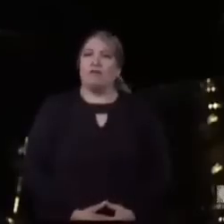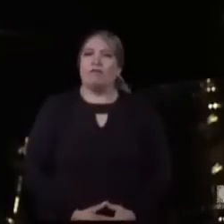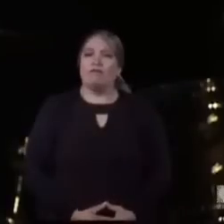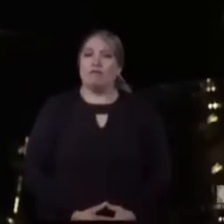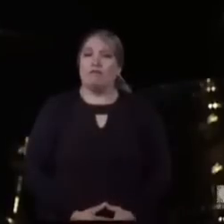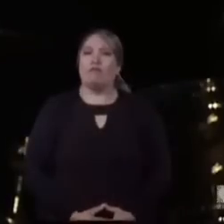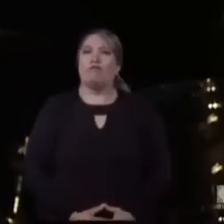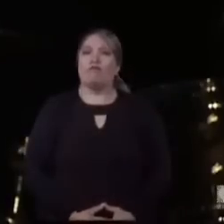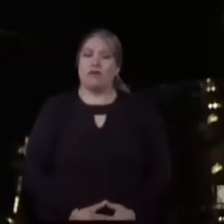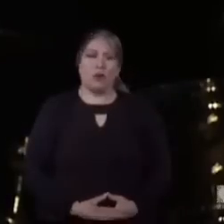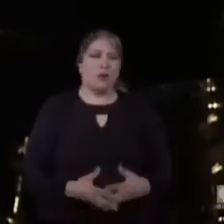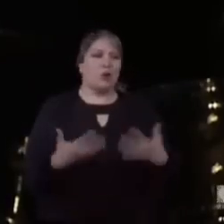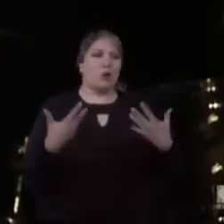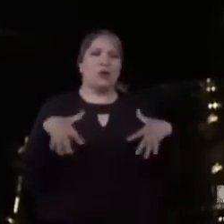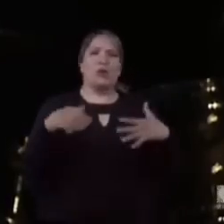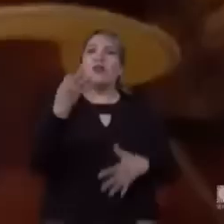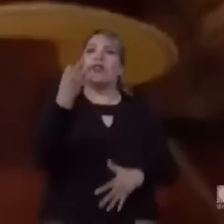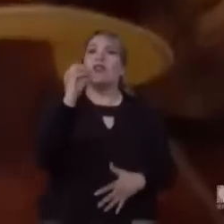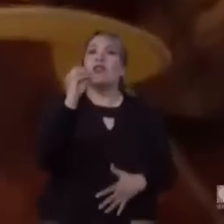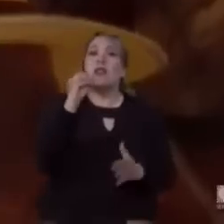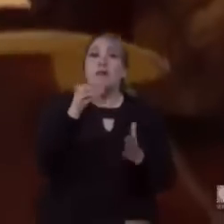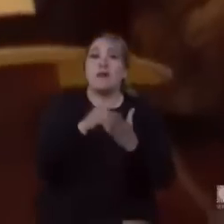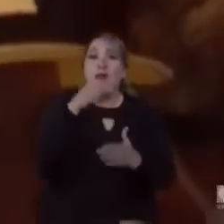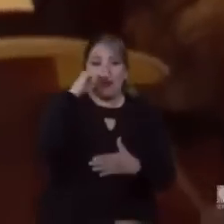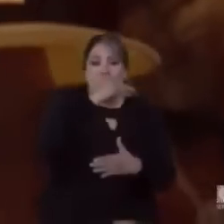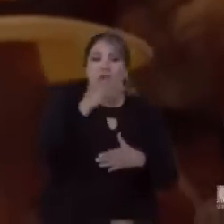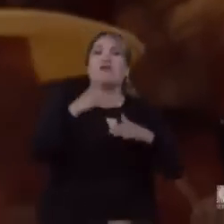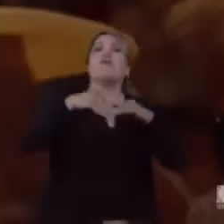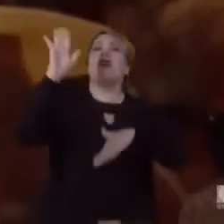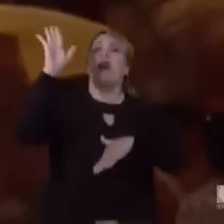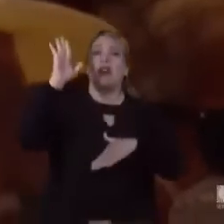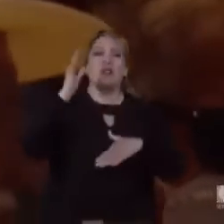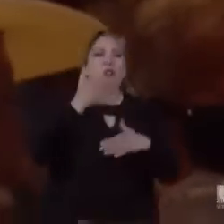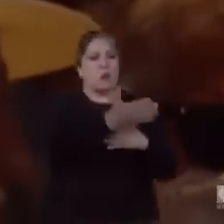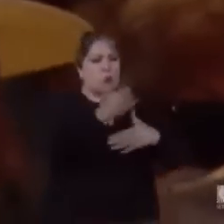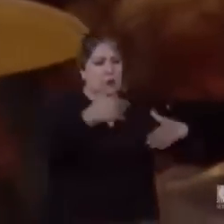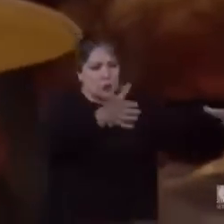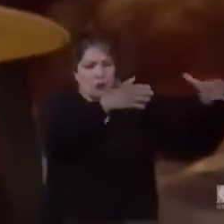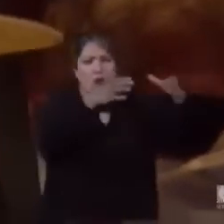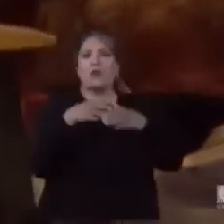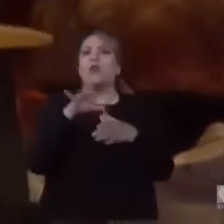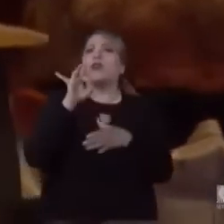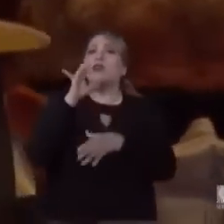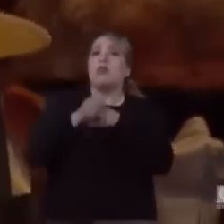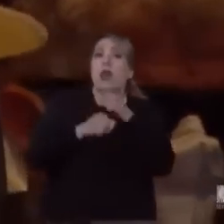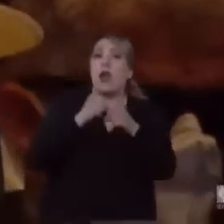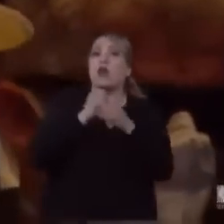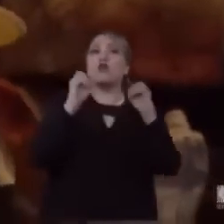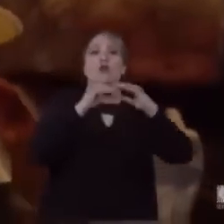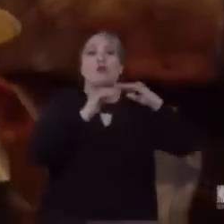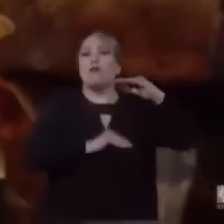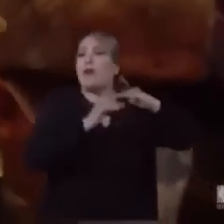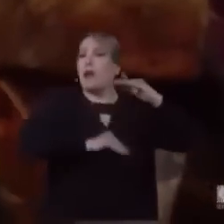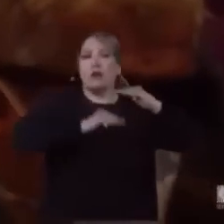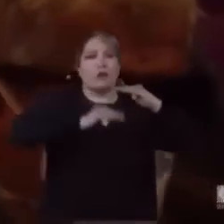Fueron más de 30.000 los niños y niñas vinculados a la lucha cuando tenían 15 años o